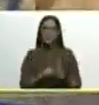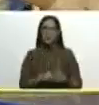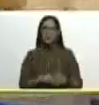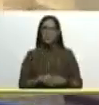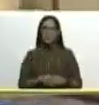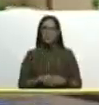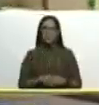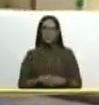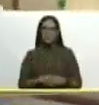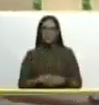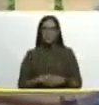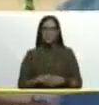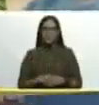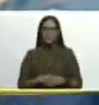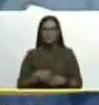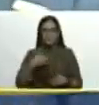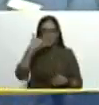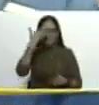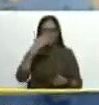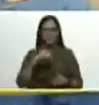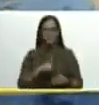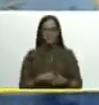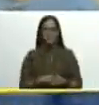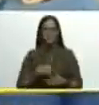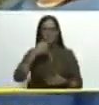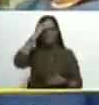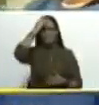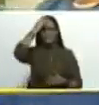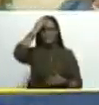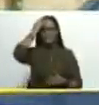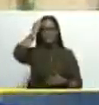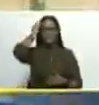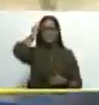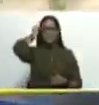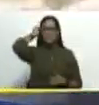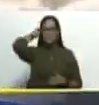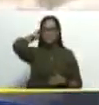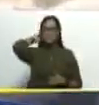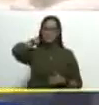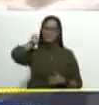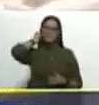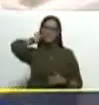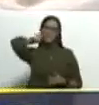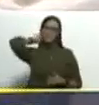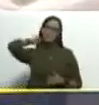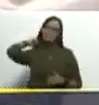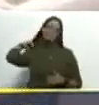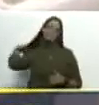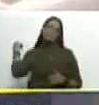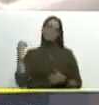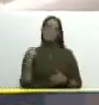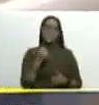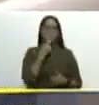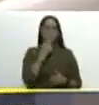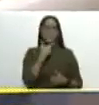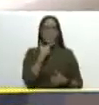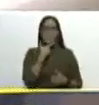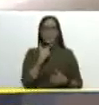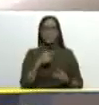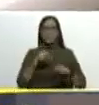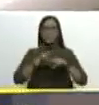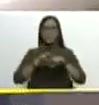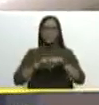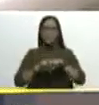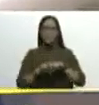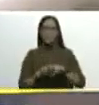Aleikum. ¿Y tú cómo te llamas? Evelyn Carballo. Bueno, están bonitas estas sillas, pues. Ah, mete